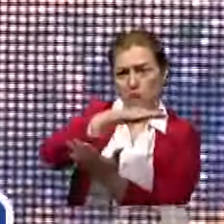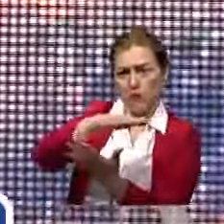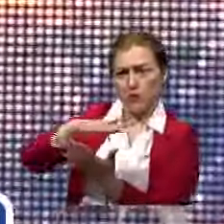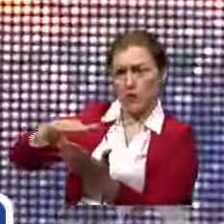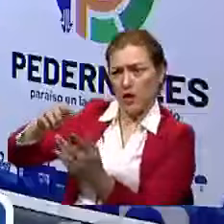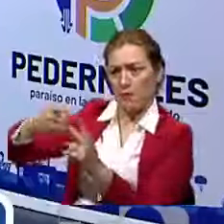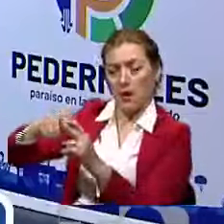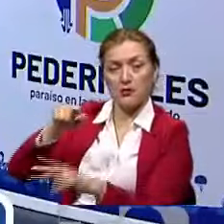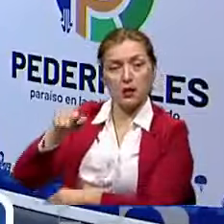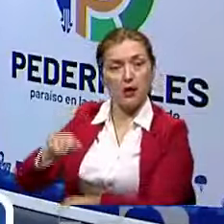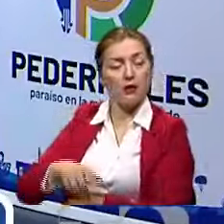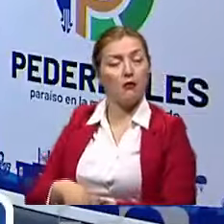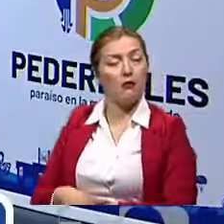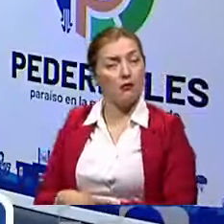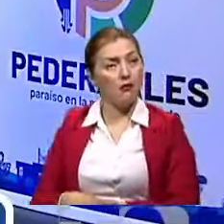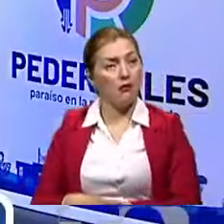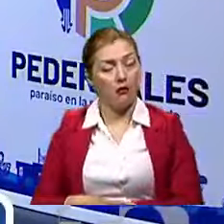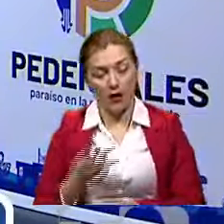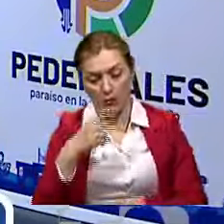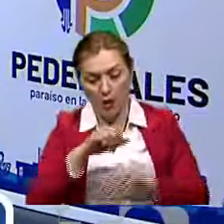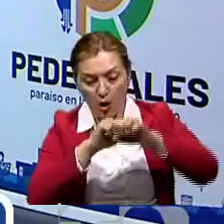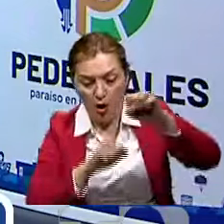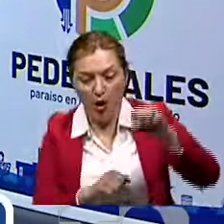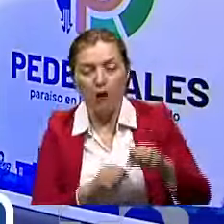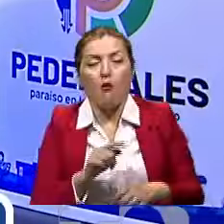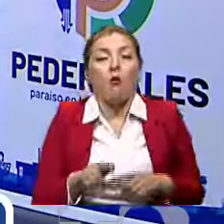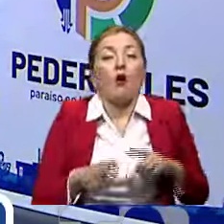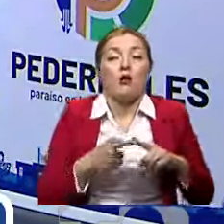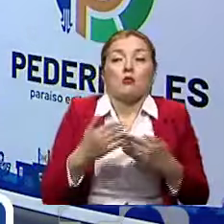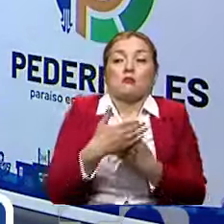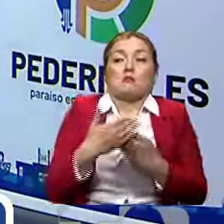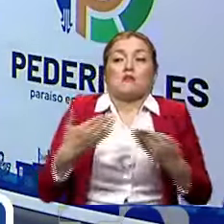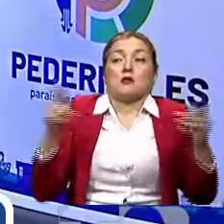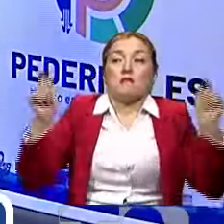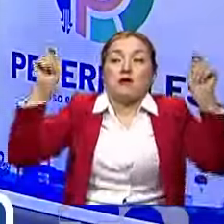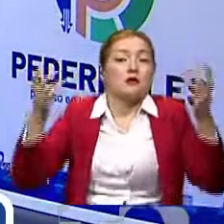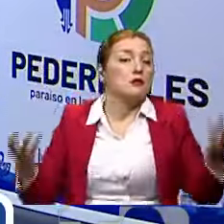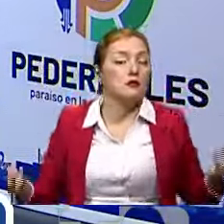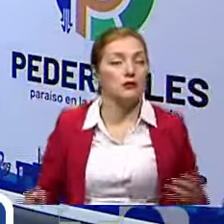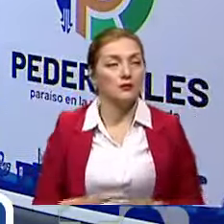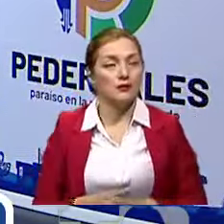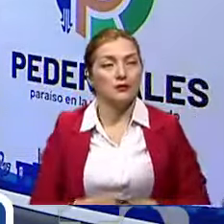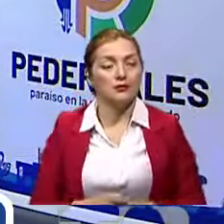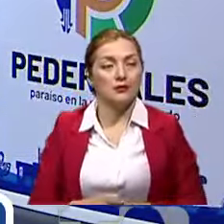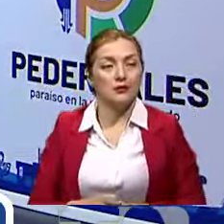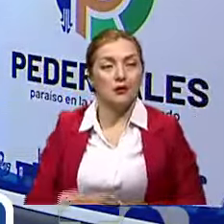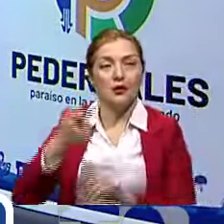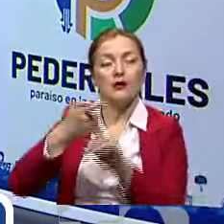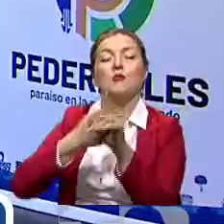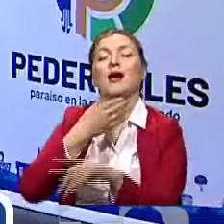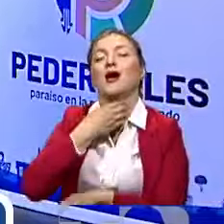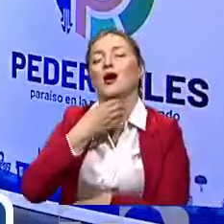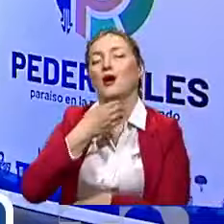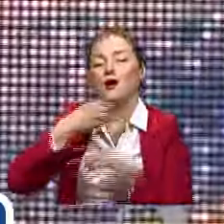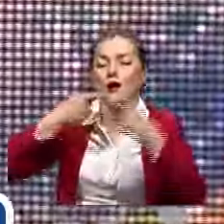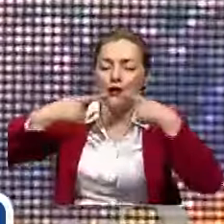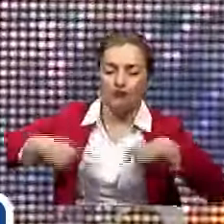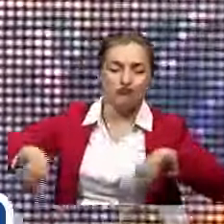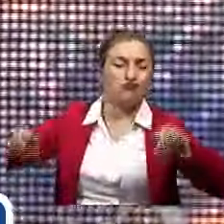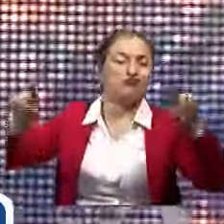que... perfecto. ¿Y allá qué podemos encontrar y cuándo nos invita? Porque va a haber fiesta, me imagino, ¿no? Bueno, todo este mes de agosto lo